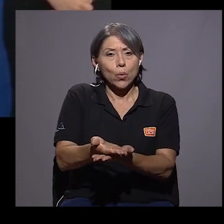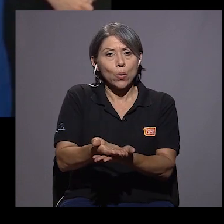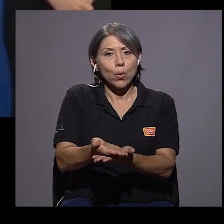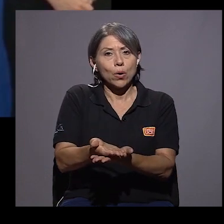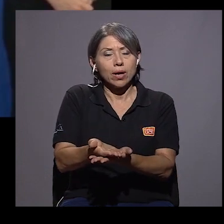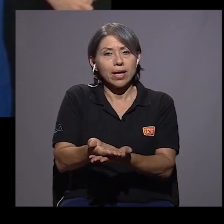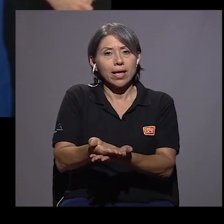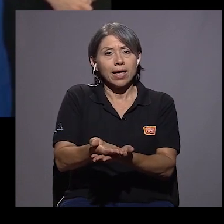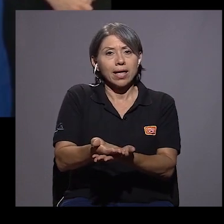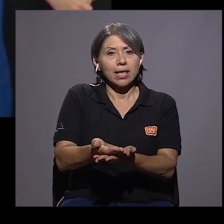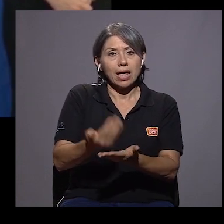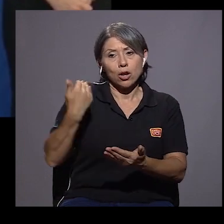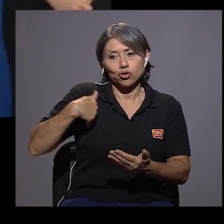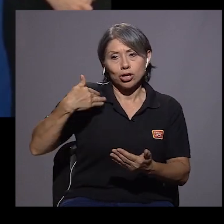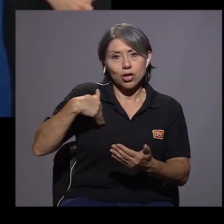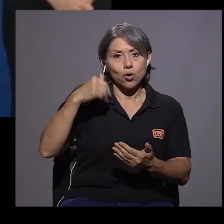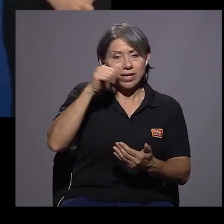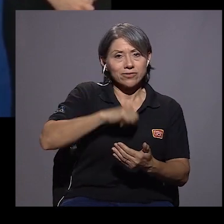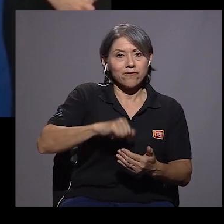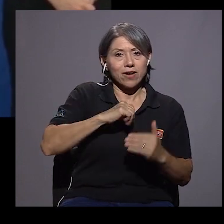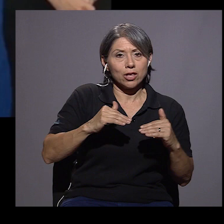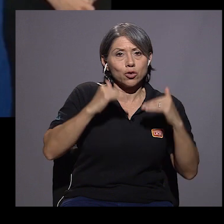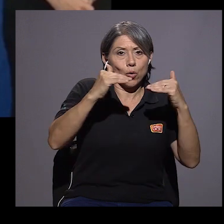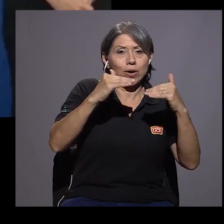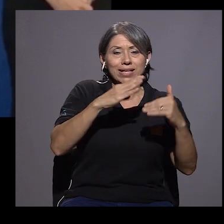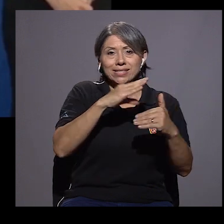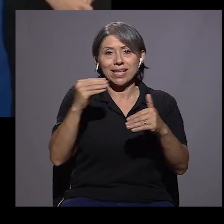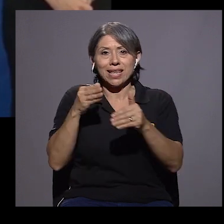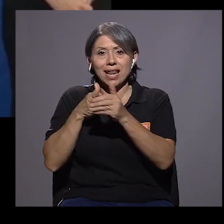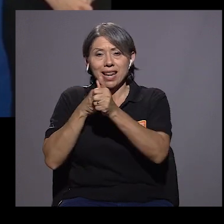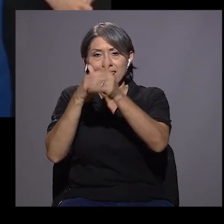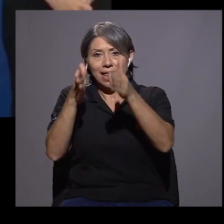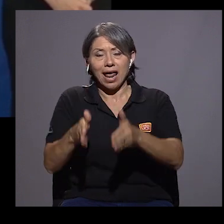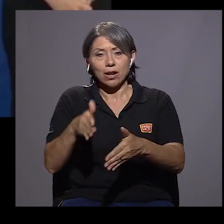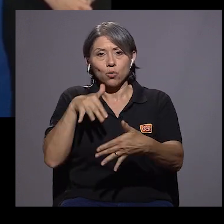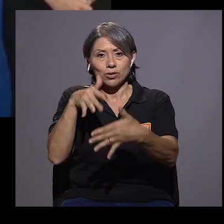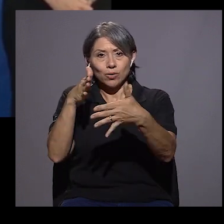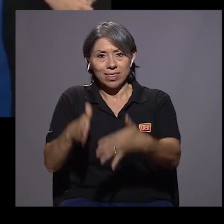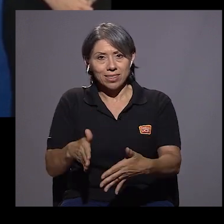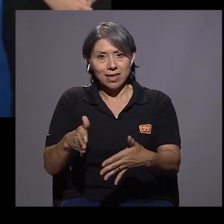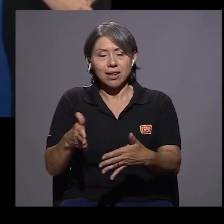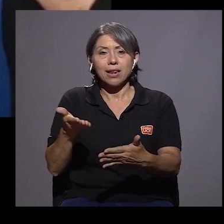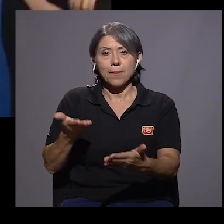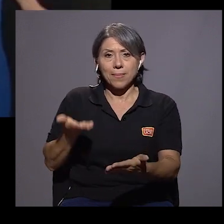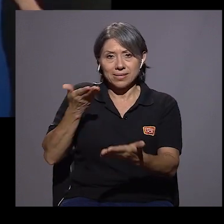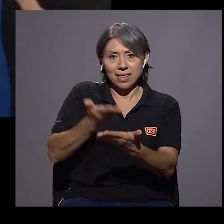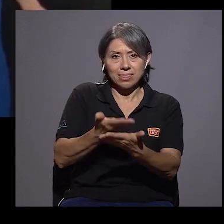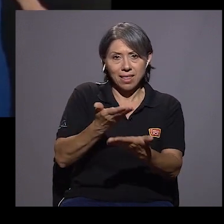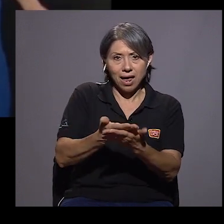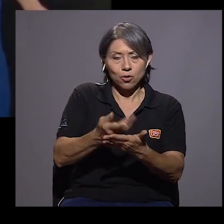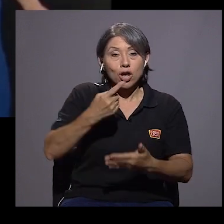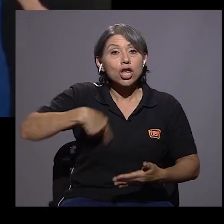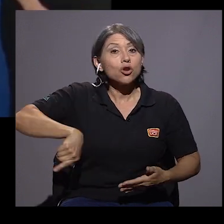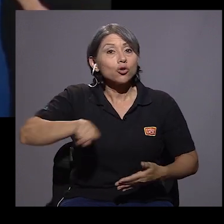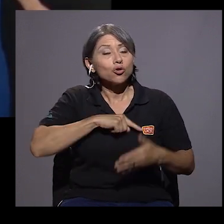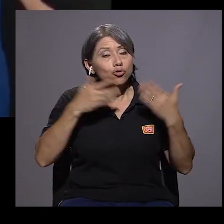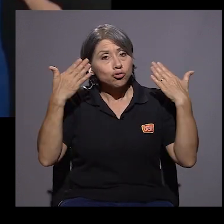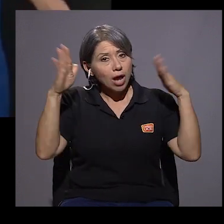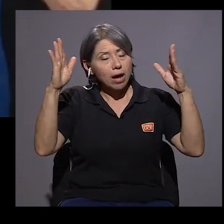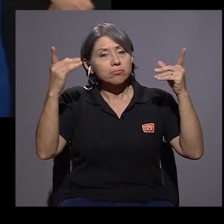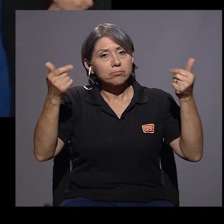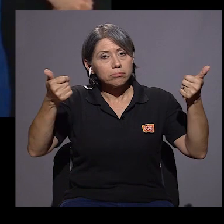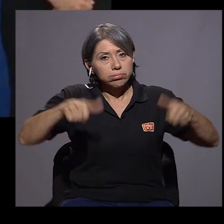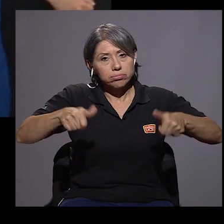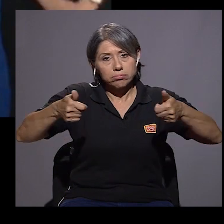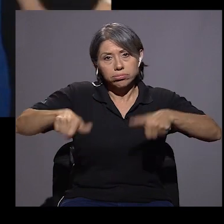que los señores rectores y el liderazgo estudiantil nos presentaron y hemos llegado a los acuerdos